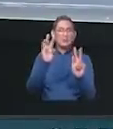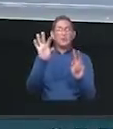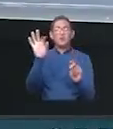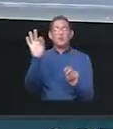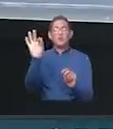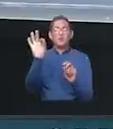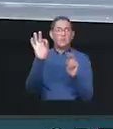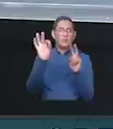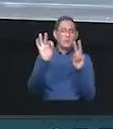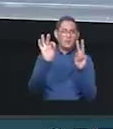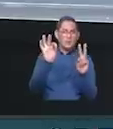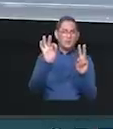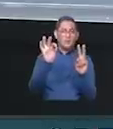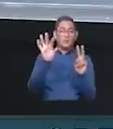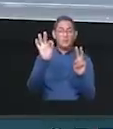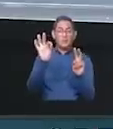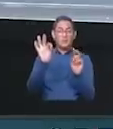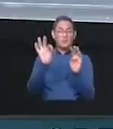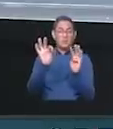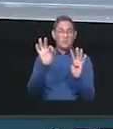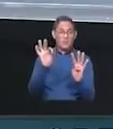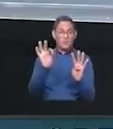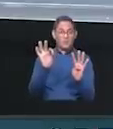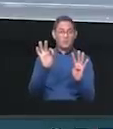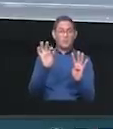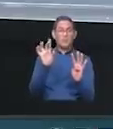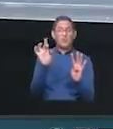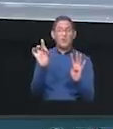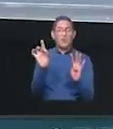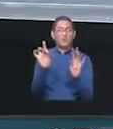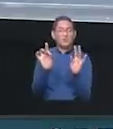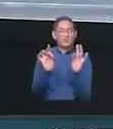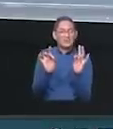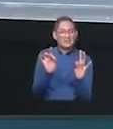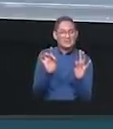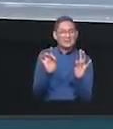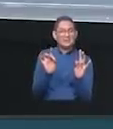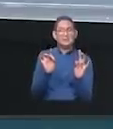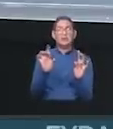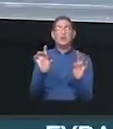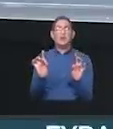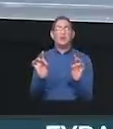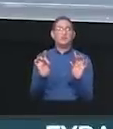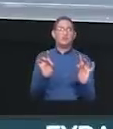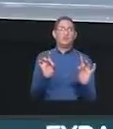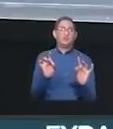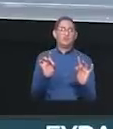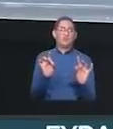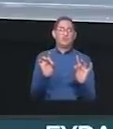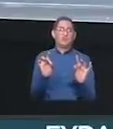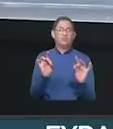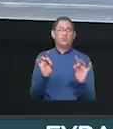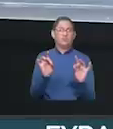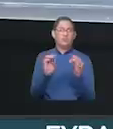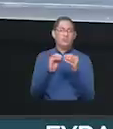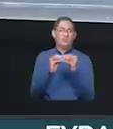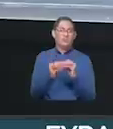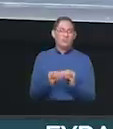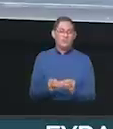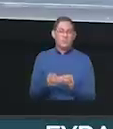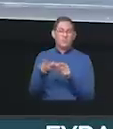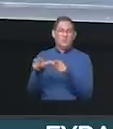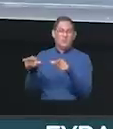92 el 94 el 87 y el 88 esto